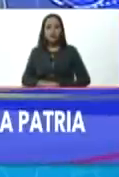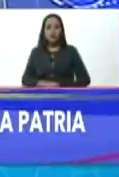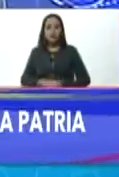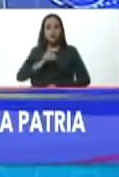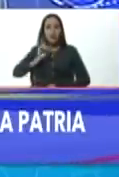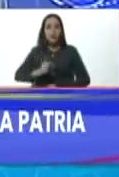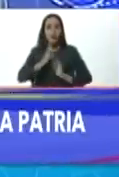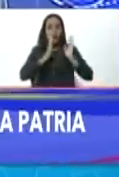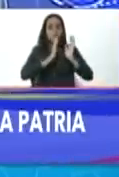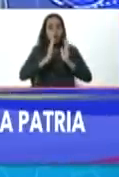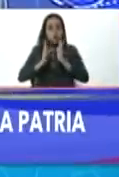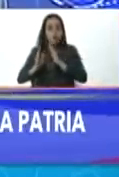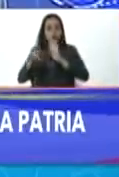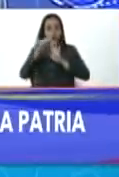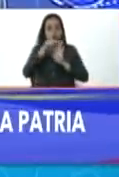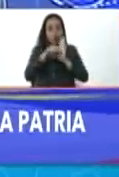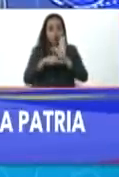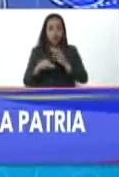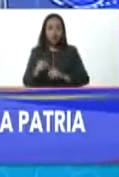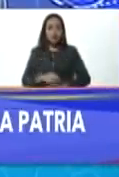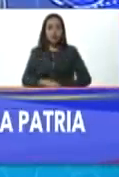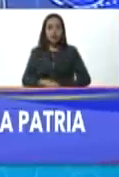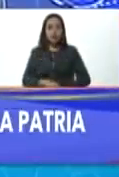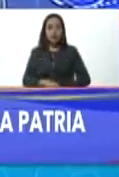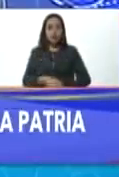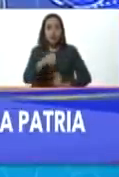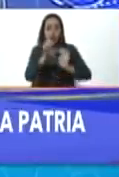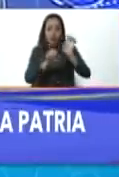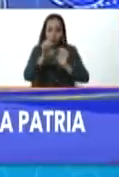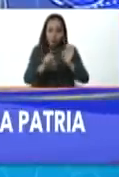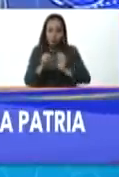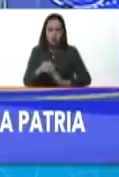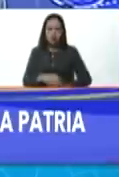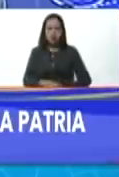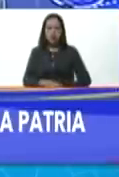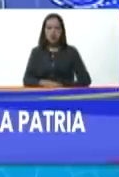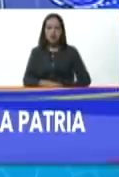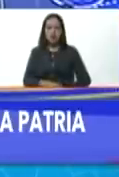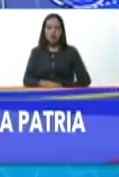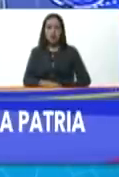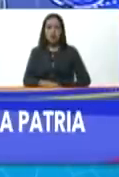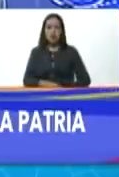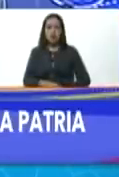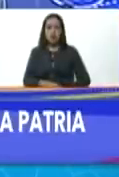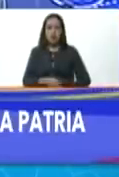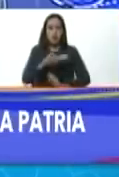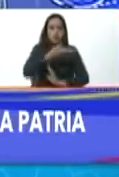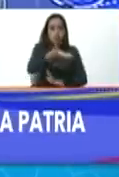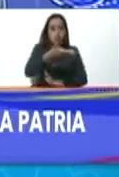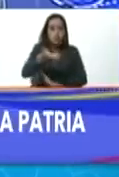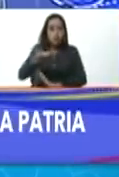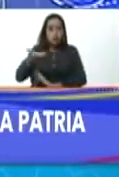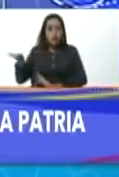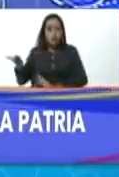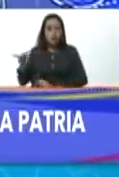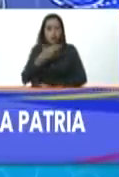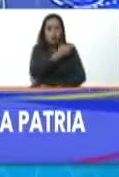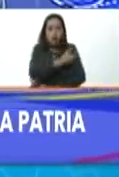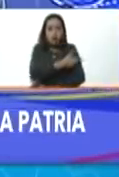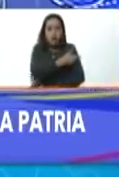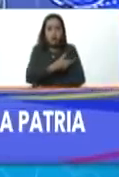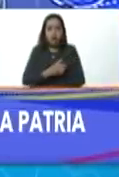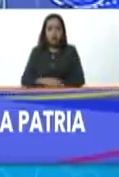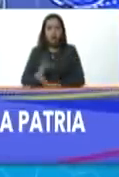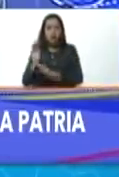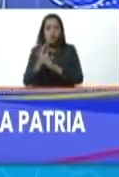ordenado que las pruebas se distribuyan con